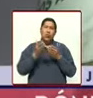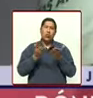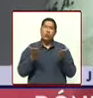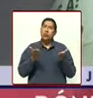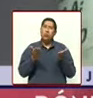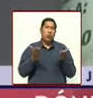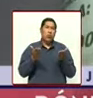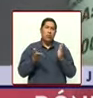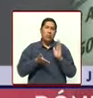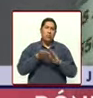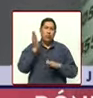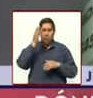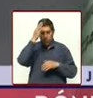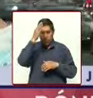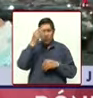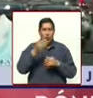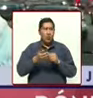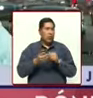cual se ha ido.